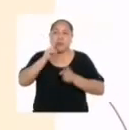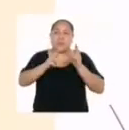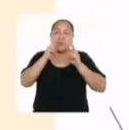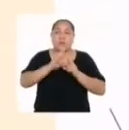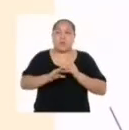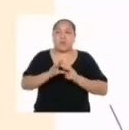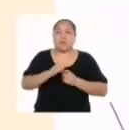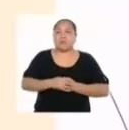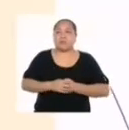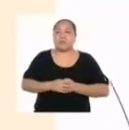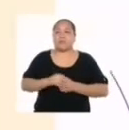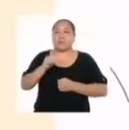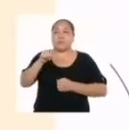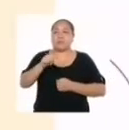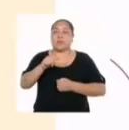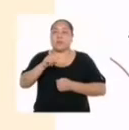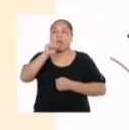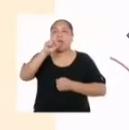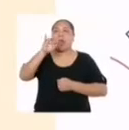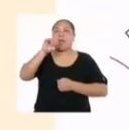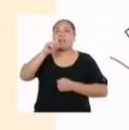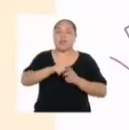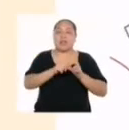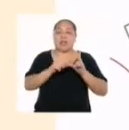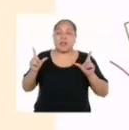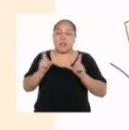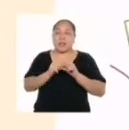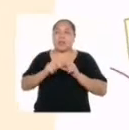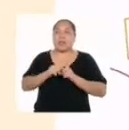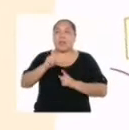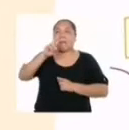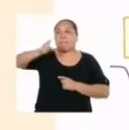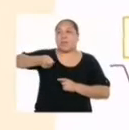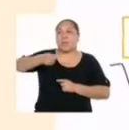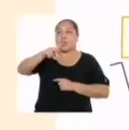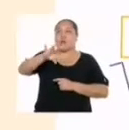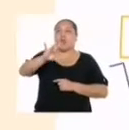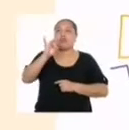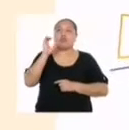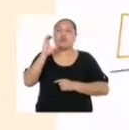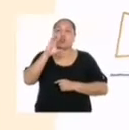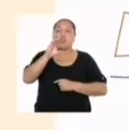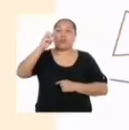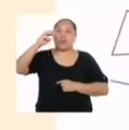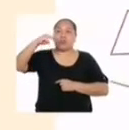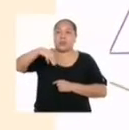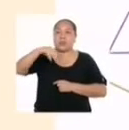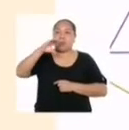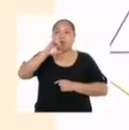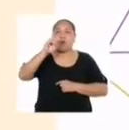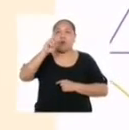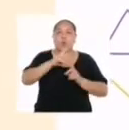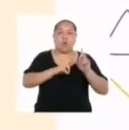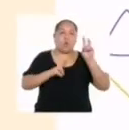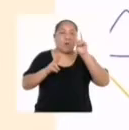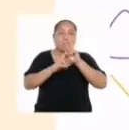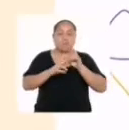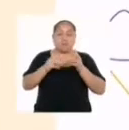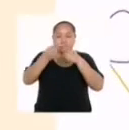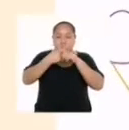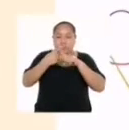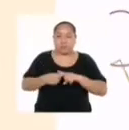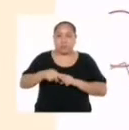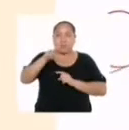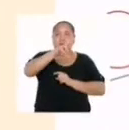Aplicando en la ecuación inducida, obtengo el área del trapecio igual a 1800 centímetros cuadrados, que multiplicado por los